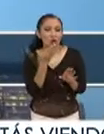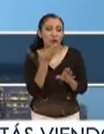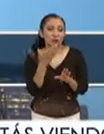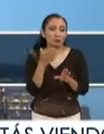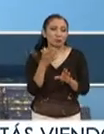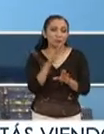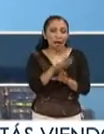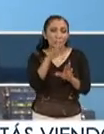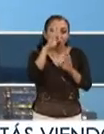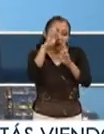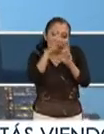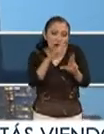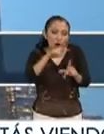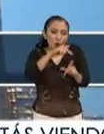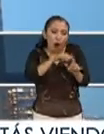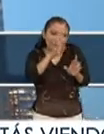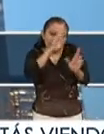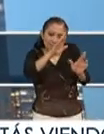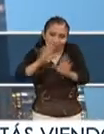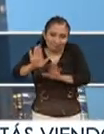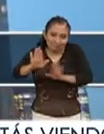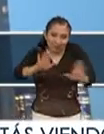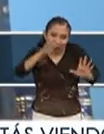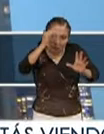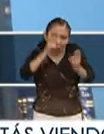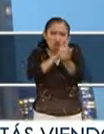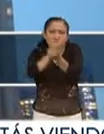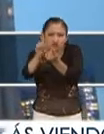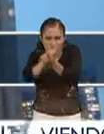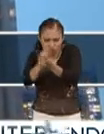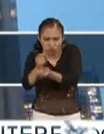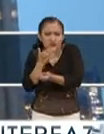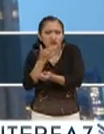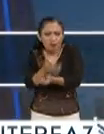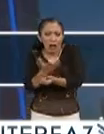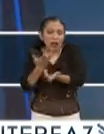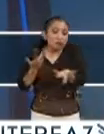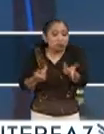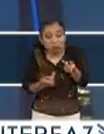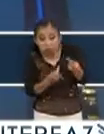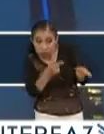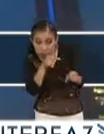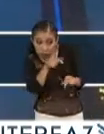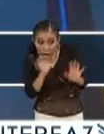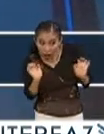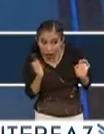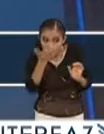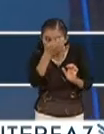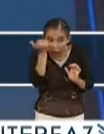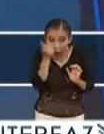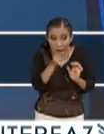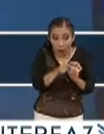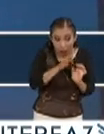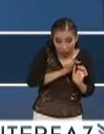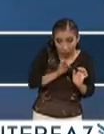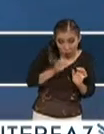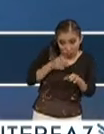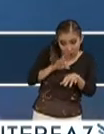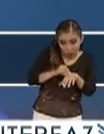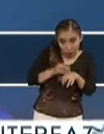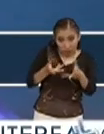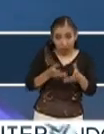juego respetar el espacio de los demás, ¿no? Aprender a convivir, preguntar si algo no sabías, si podías hacer